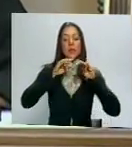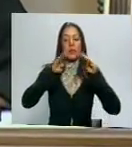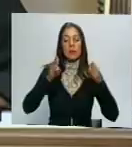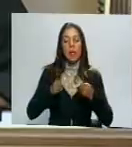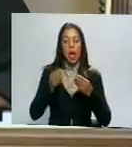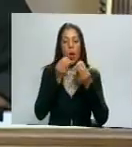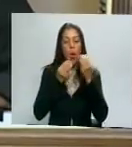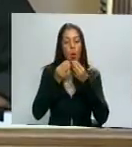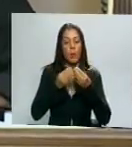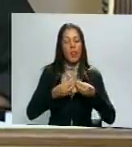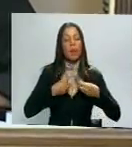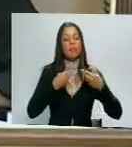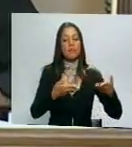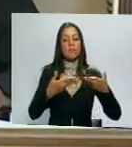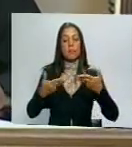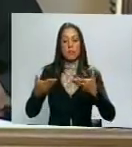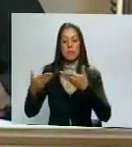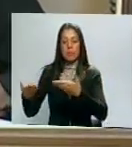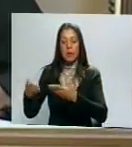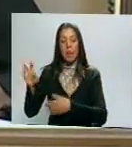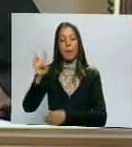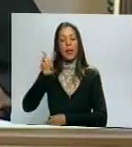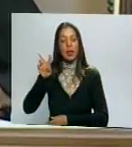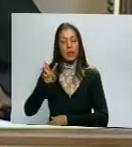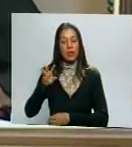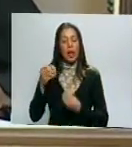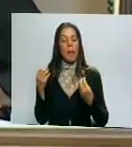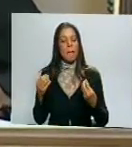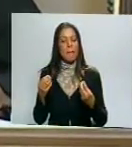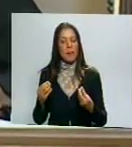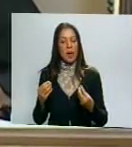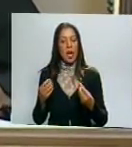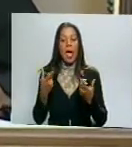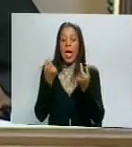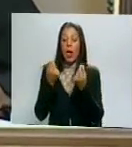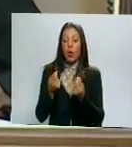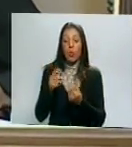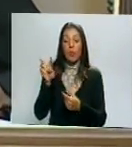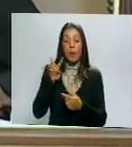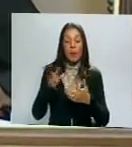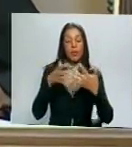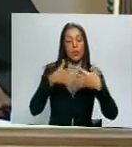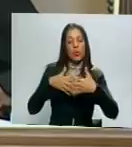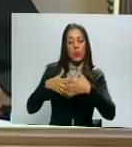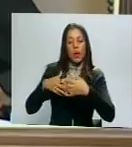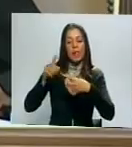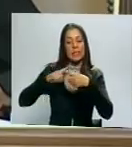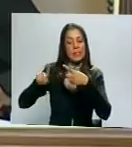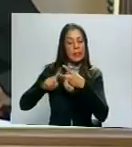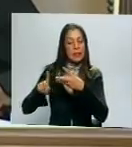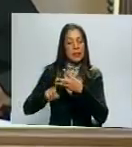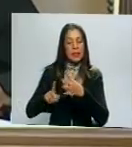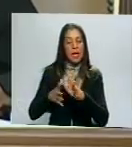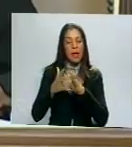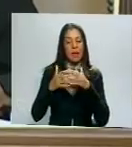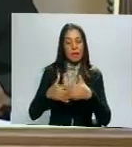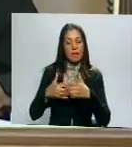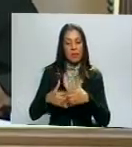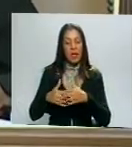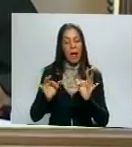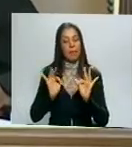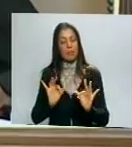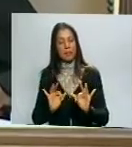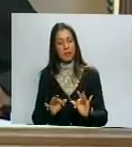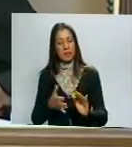alimentos y productos para el consumo, enmarcado en una economía productiva y diversificada, particularmente del